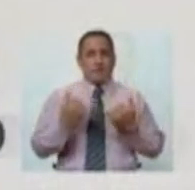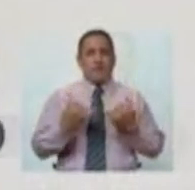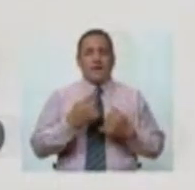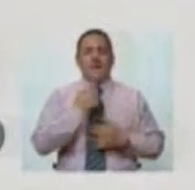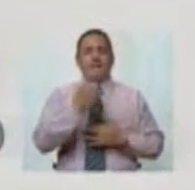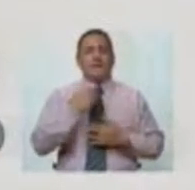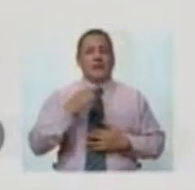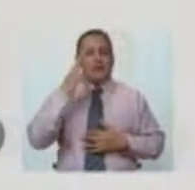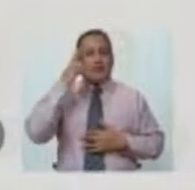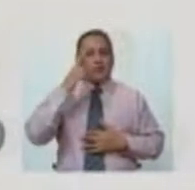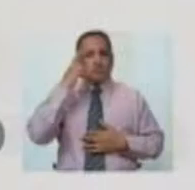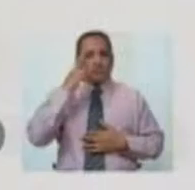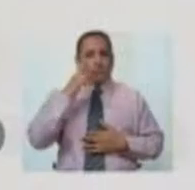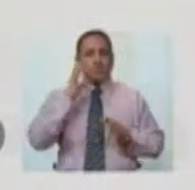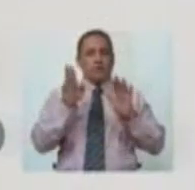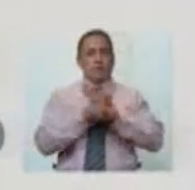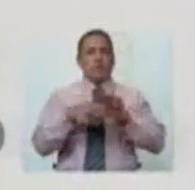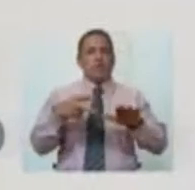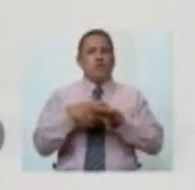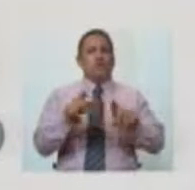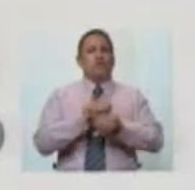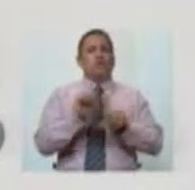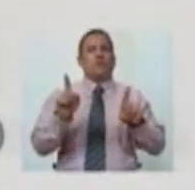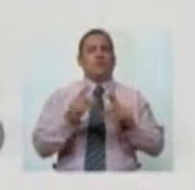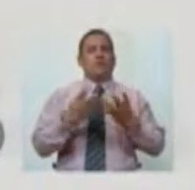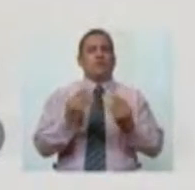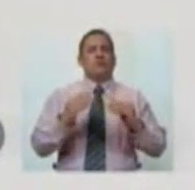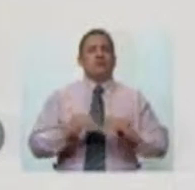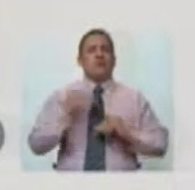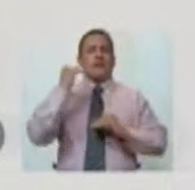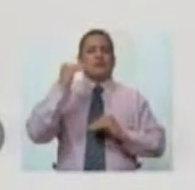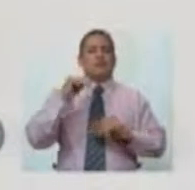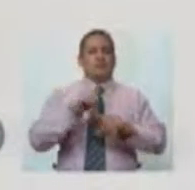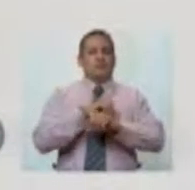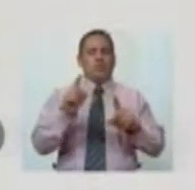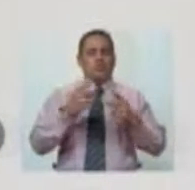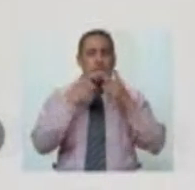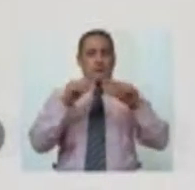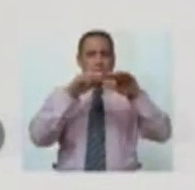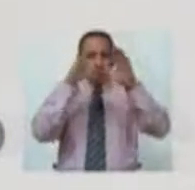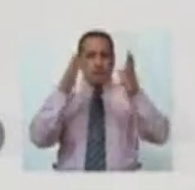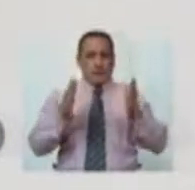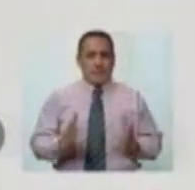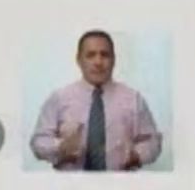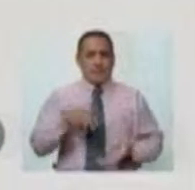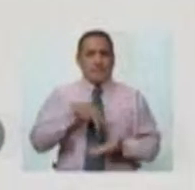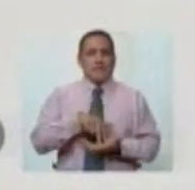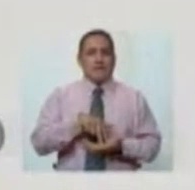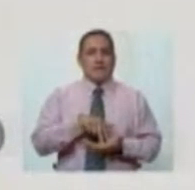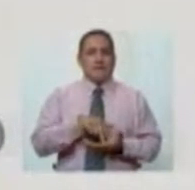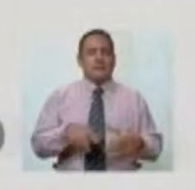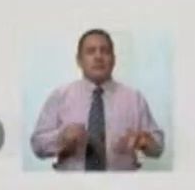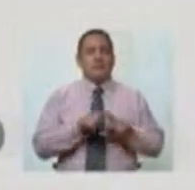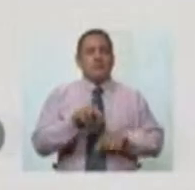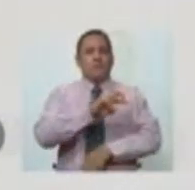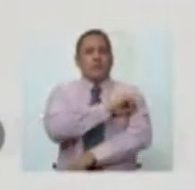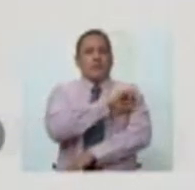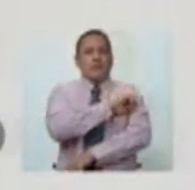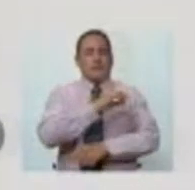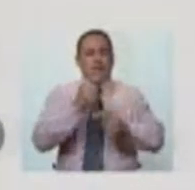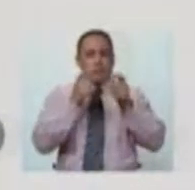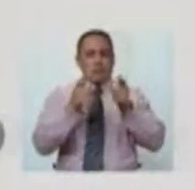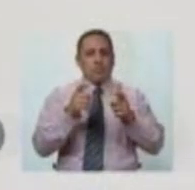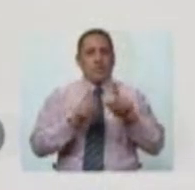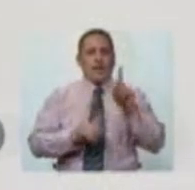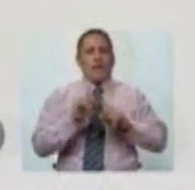que ser razonable la restricción. No pueden haber excesos. Uh-huh. Tiene que haber una caseta. Tiene que haber un vigilante. Uh-huh. Tiene